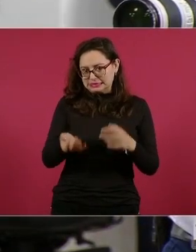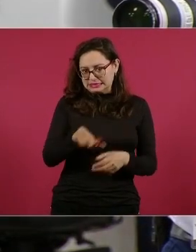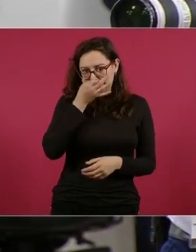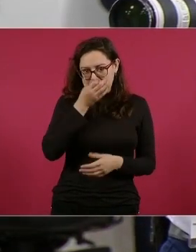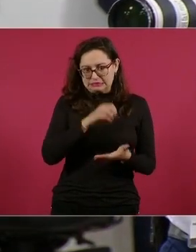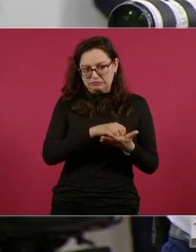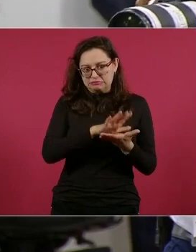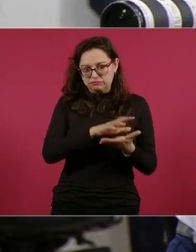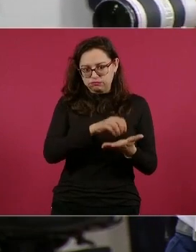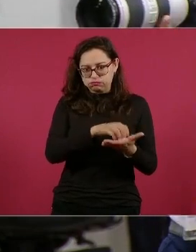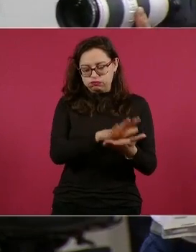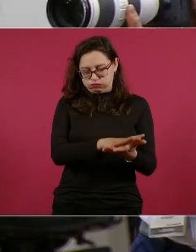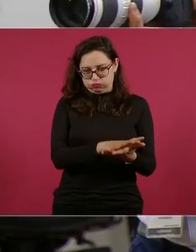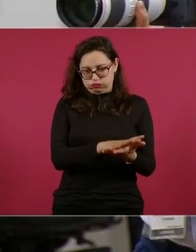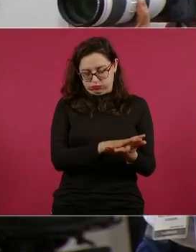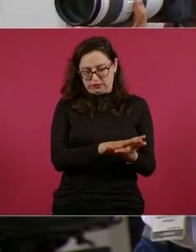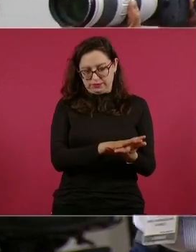¿Hay